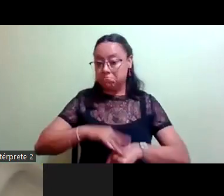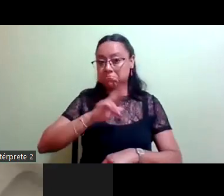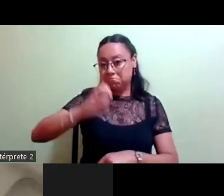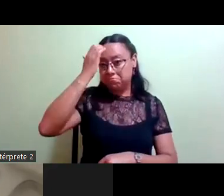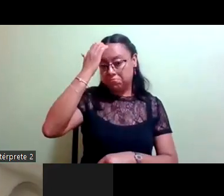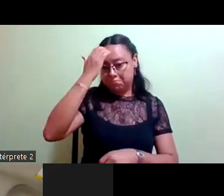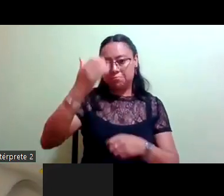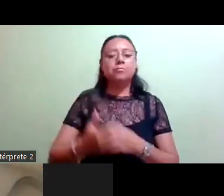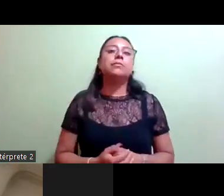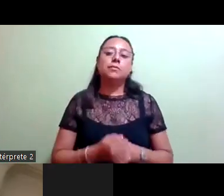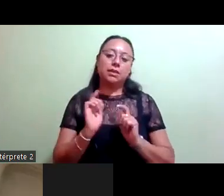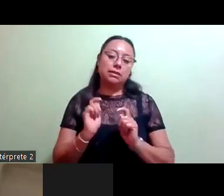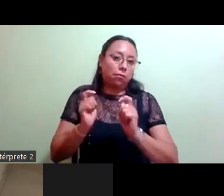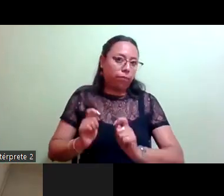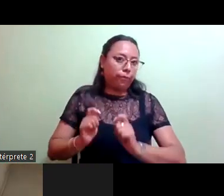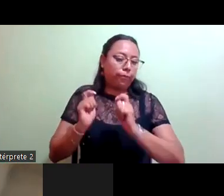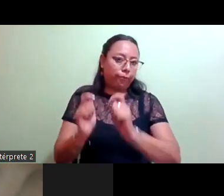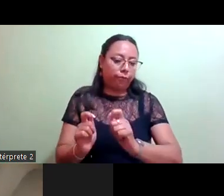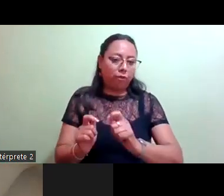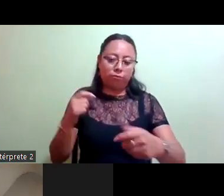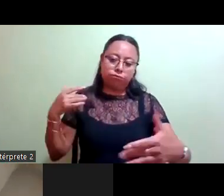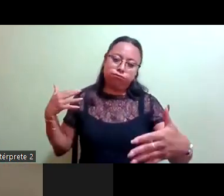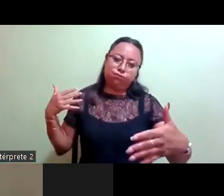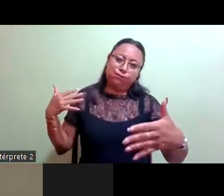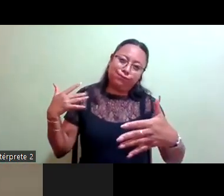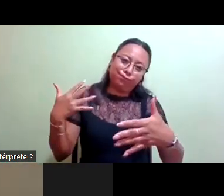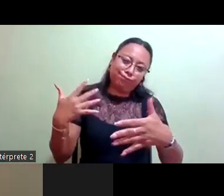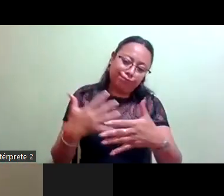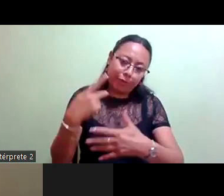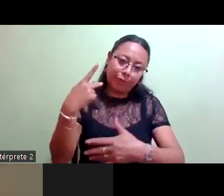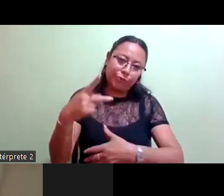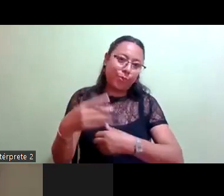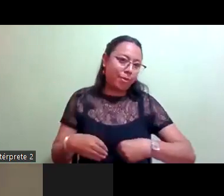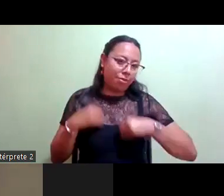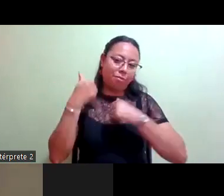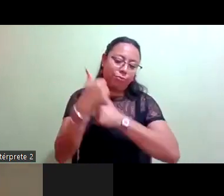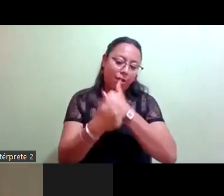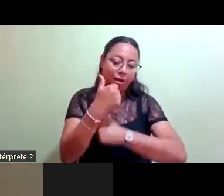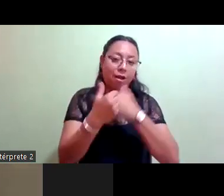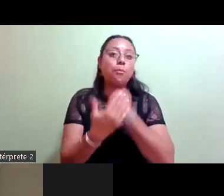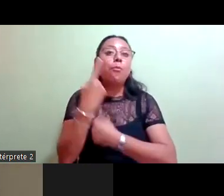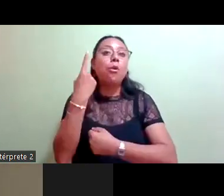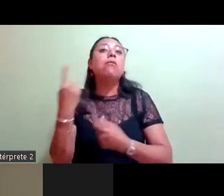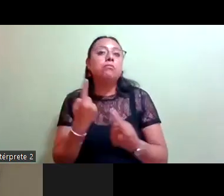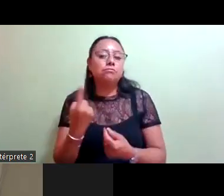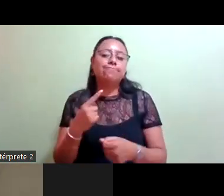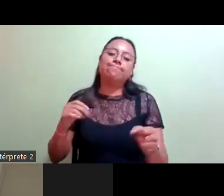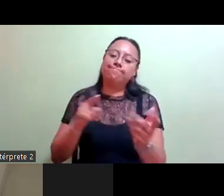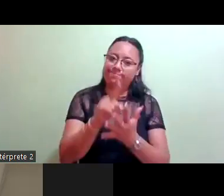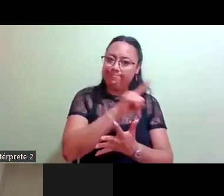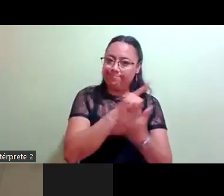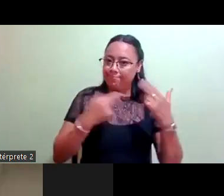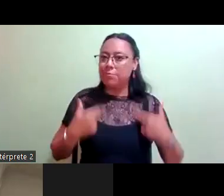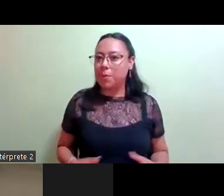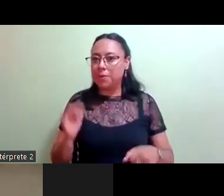se le han otorgado en una larga trayectoria en la defensa de los derechos humanos, referente básico